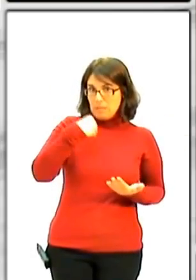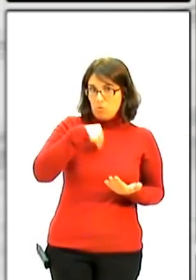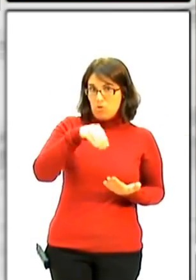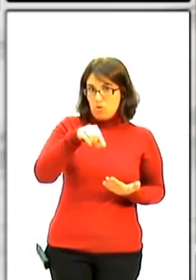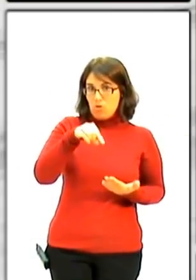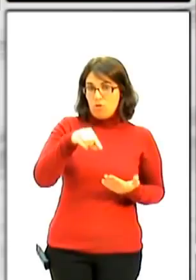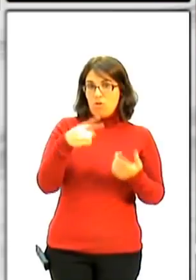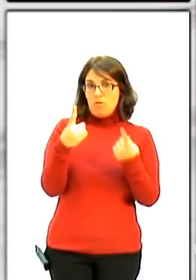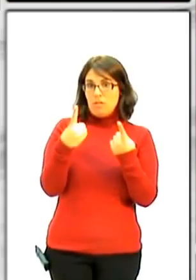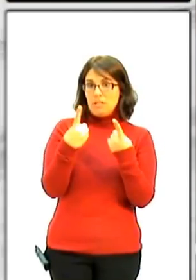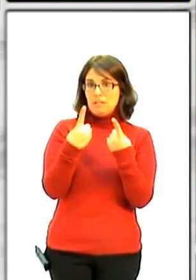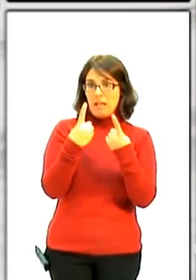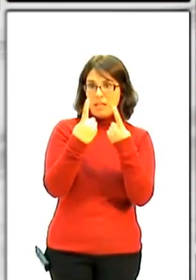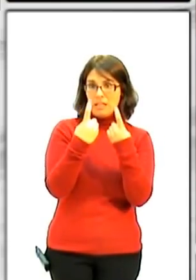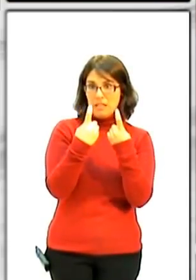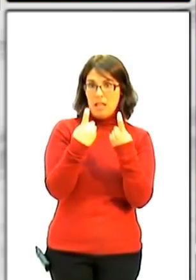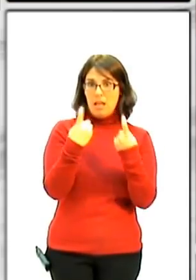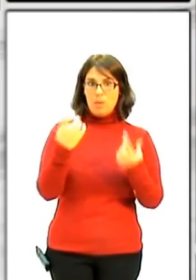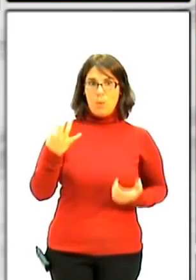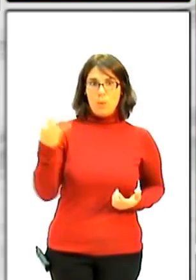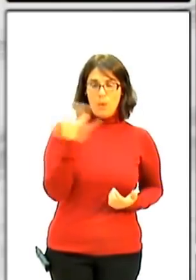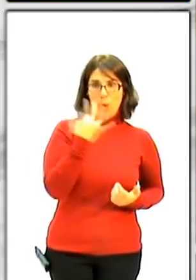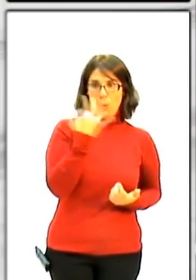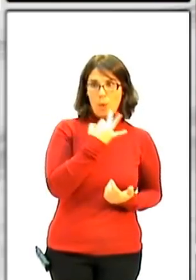necesidad de estar en todo momento